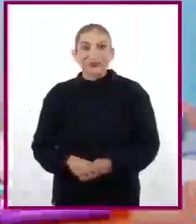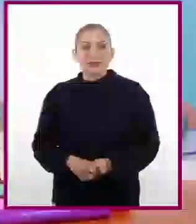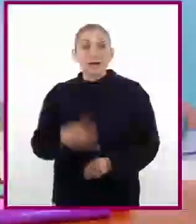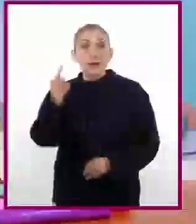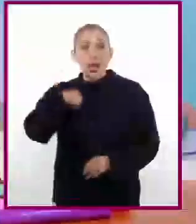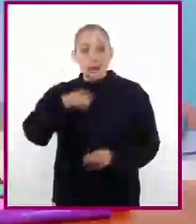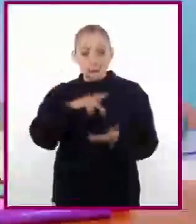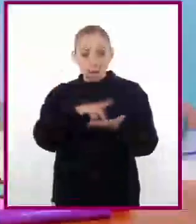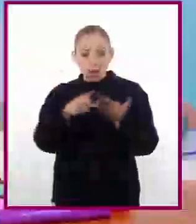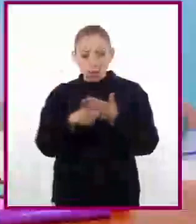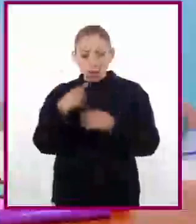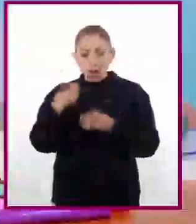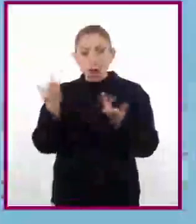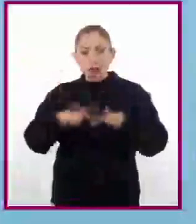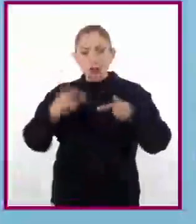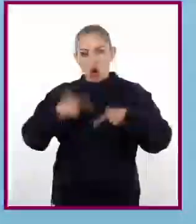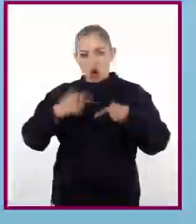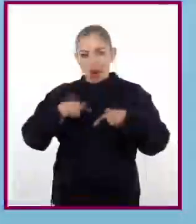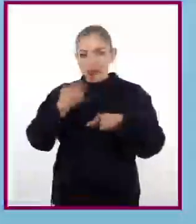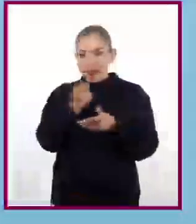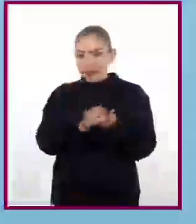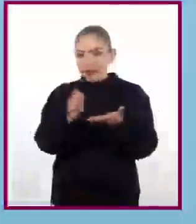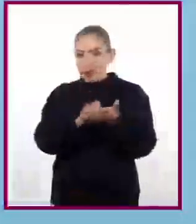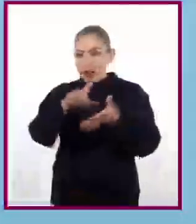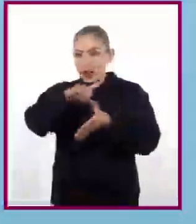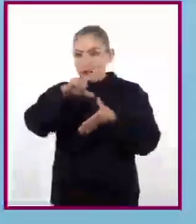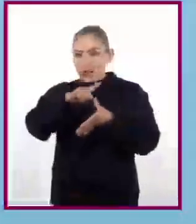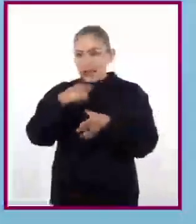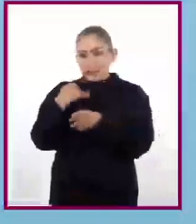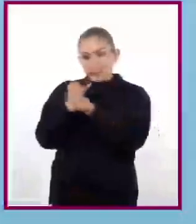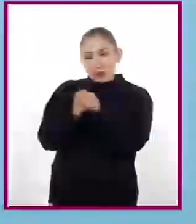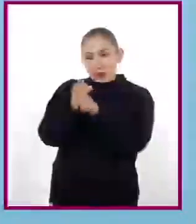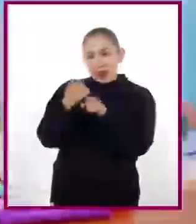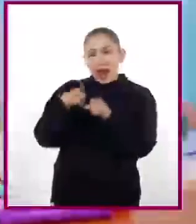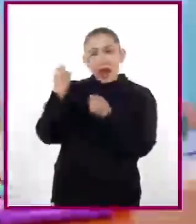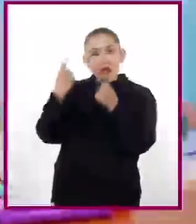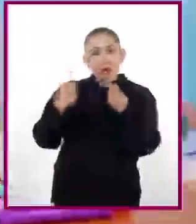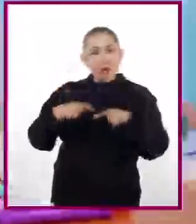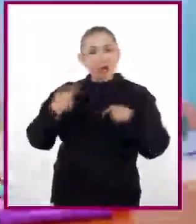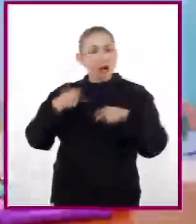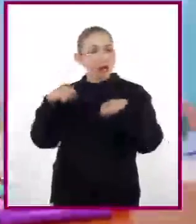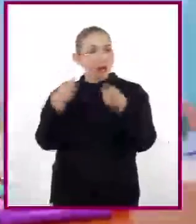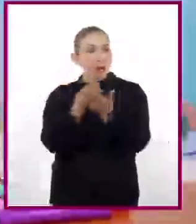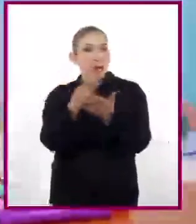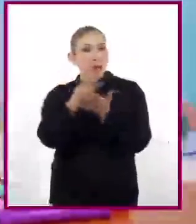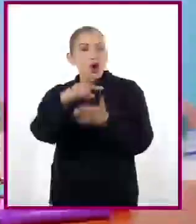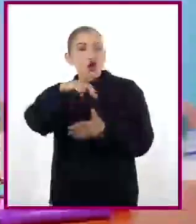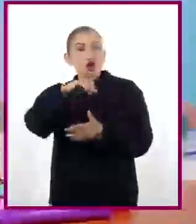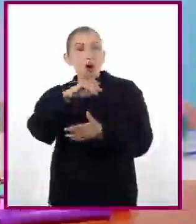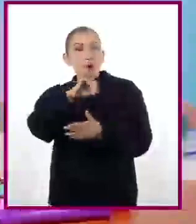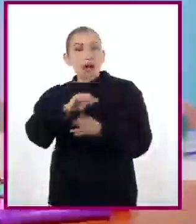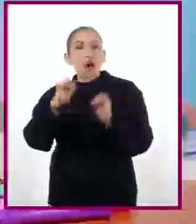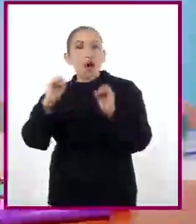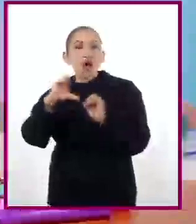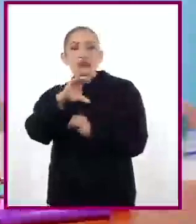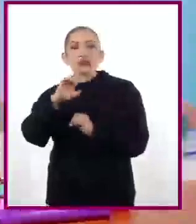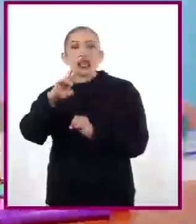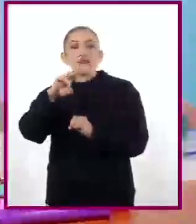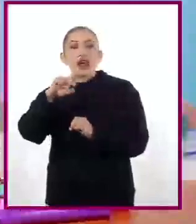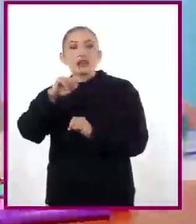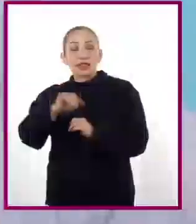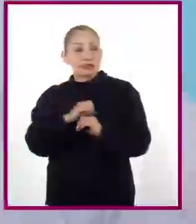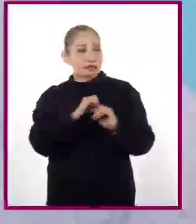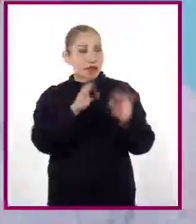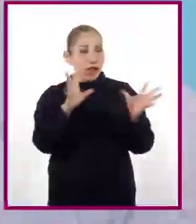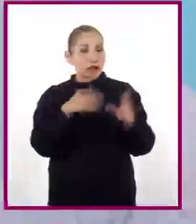Para nuestro proyecto de escritores latinoamericanos, propongo que investiguemos a quienes han recibido algún premio, como el Nobel de Literatura o el Cervantes.